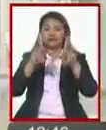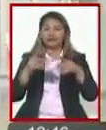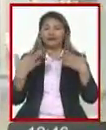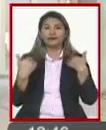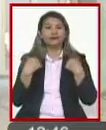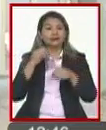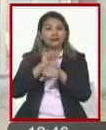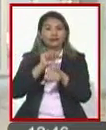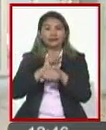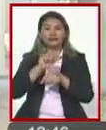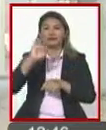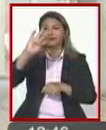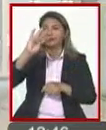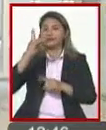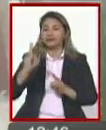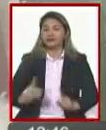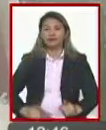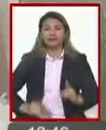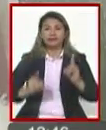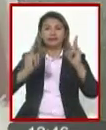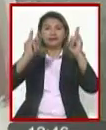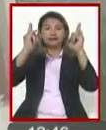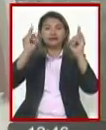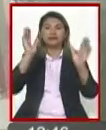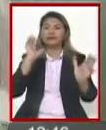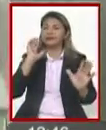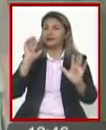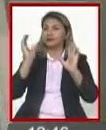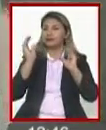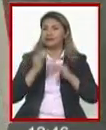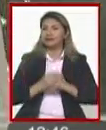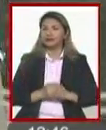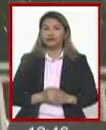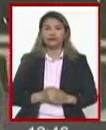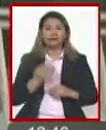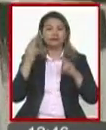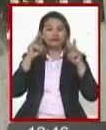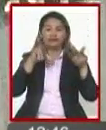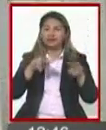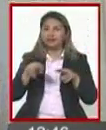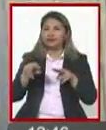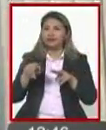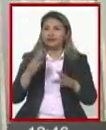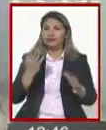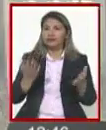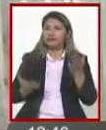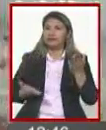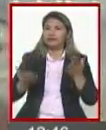estaría trabajando en el cuarto piso de este edificio. Y aparentemente, por lo que se puede observar,